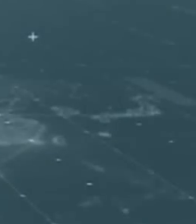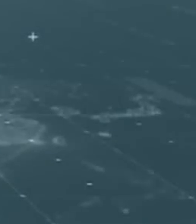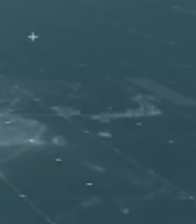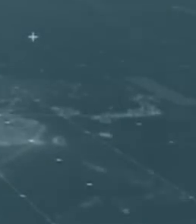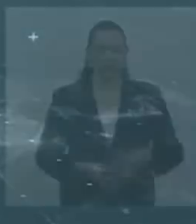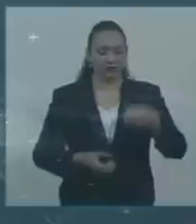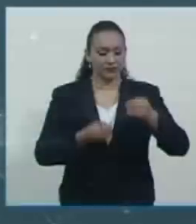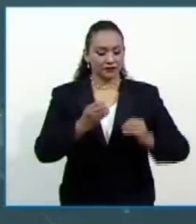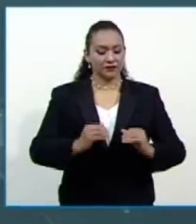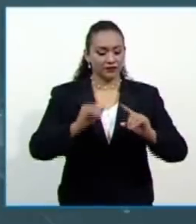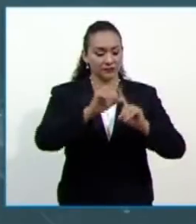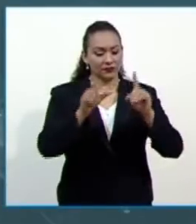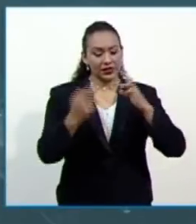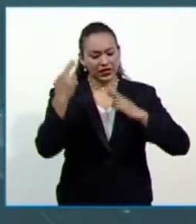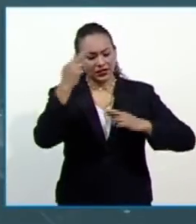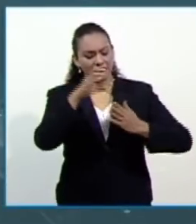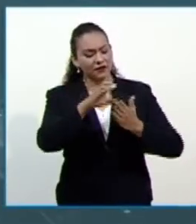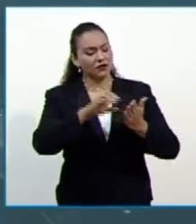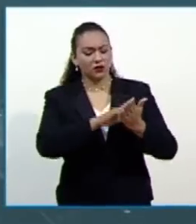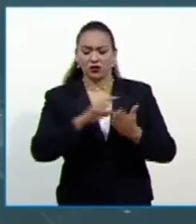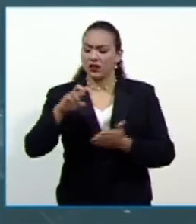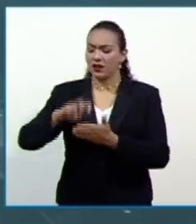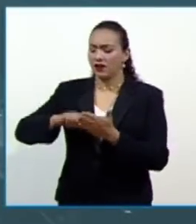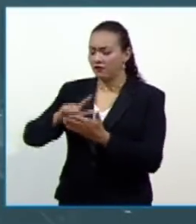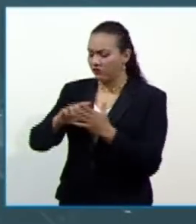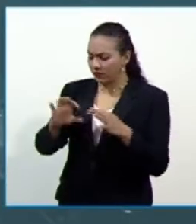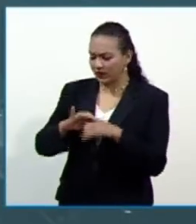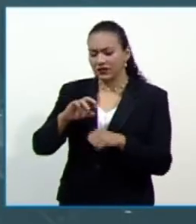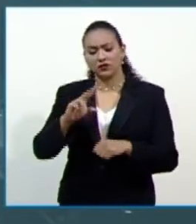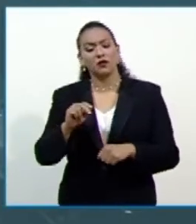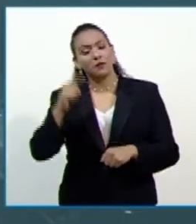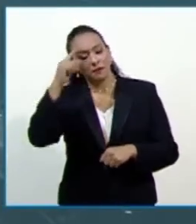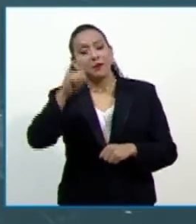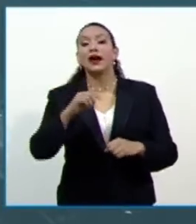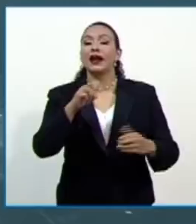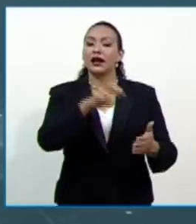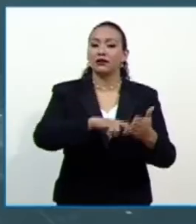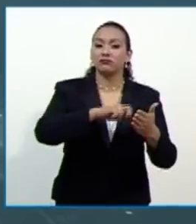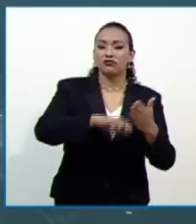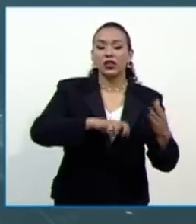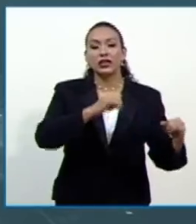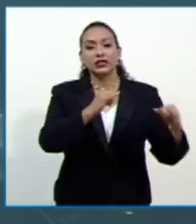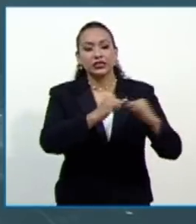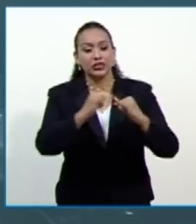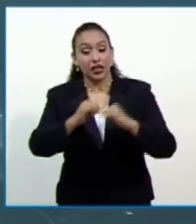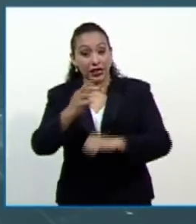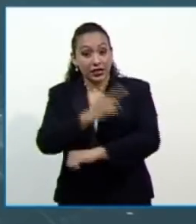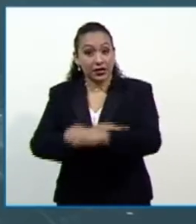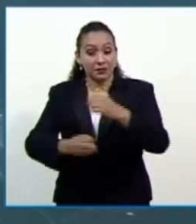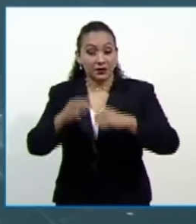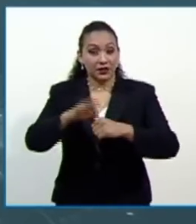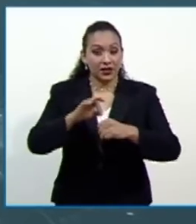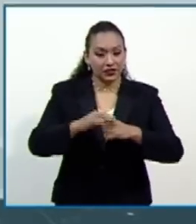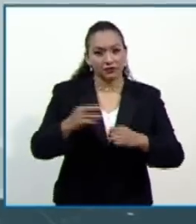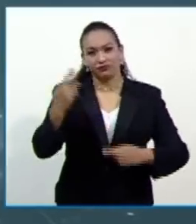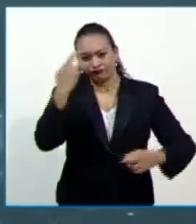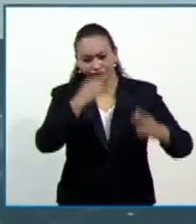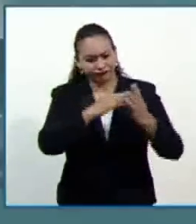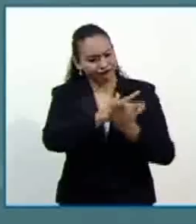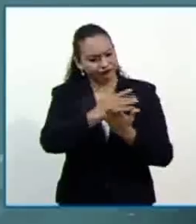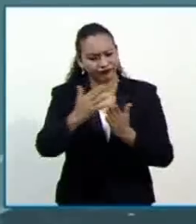La Corte analizó la constitucionalidad de reformas a las leyes de instituciones y procedimientos electorales y de medios de impugnación.